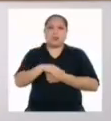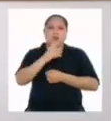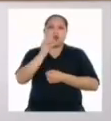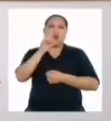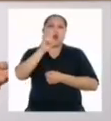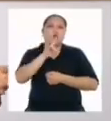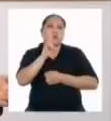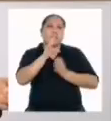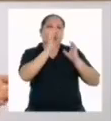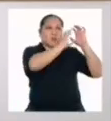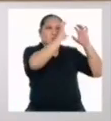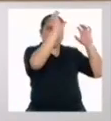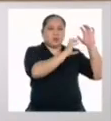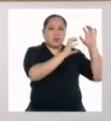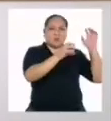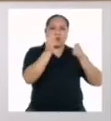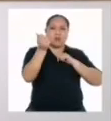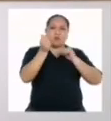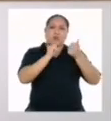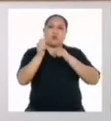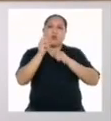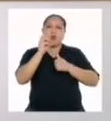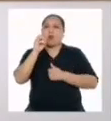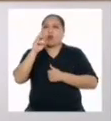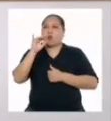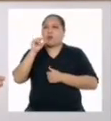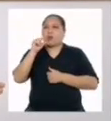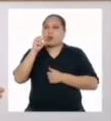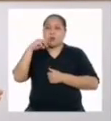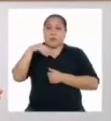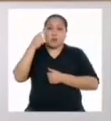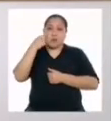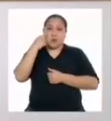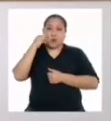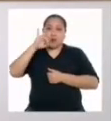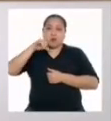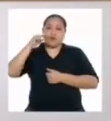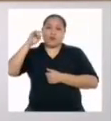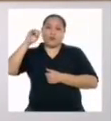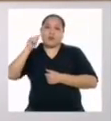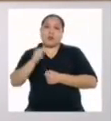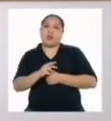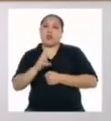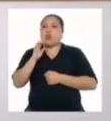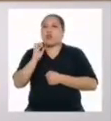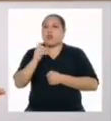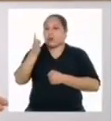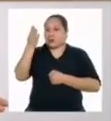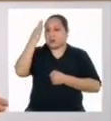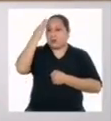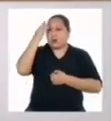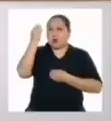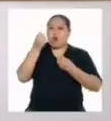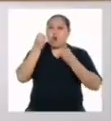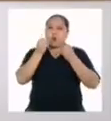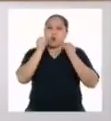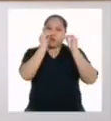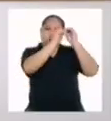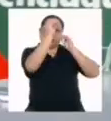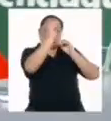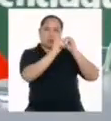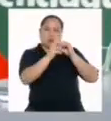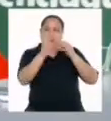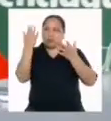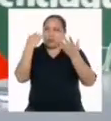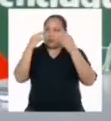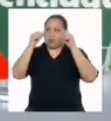qué no utilizas un mural para tu competencia de origami? Y como ya conoces a Jonathan y a Rodrigo, seguro sabrás cómo elaborarlo para llamar